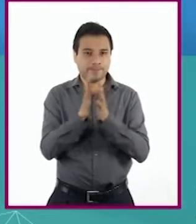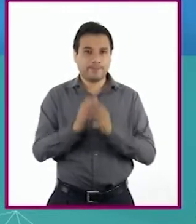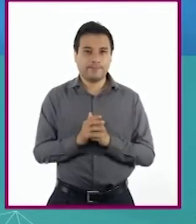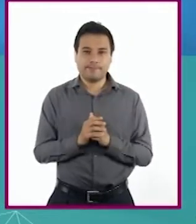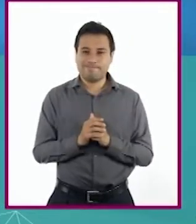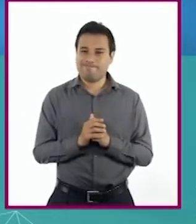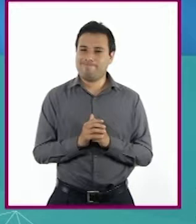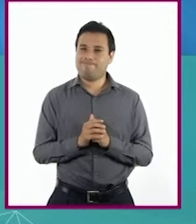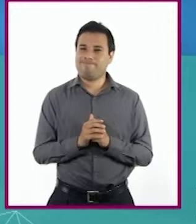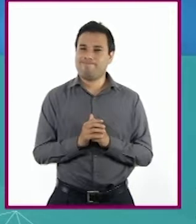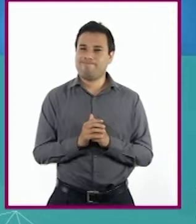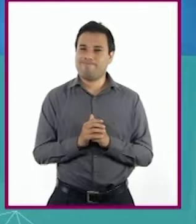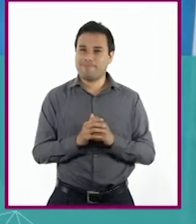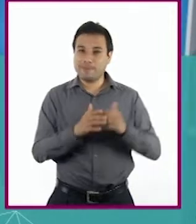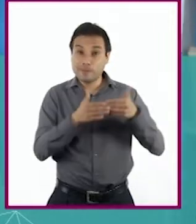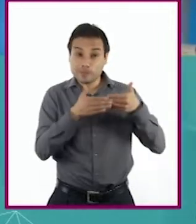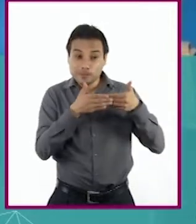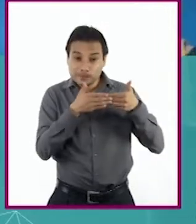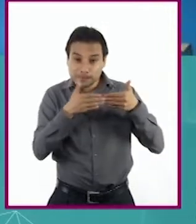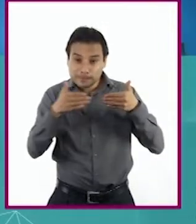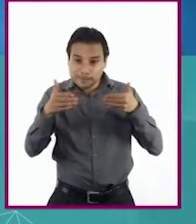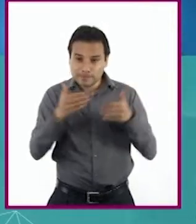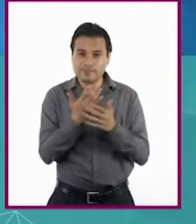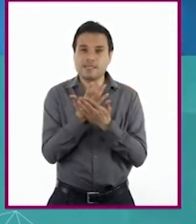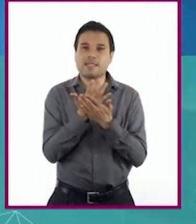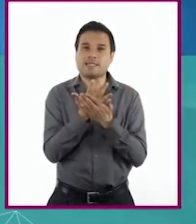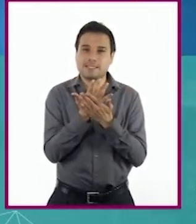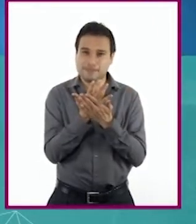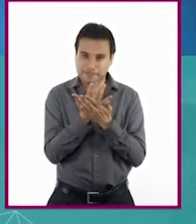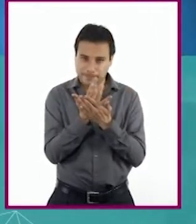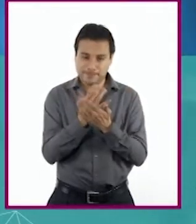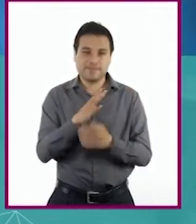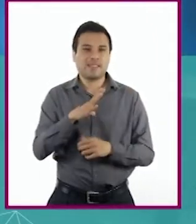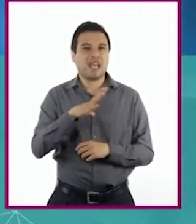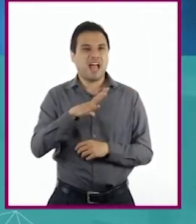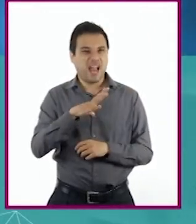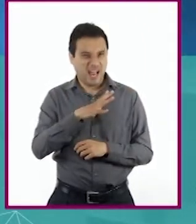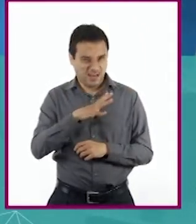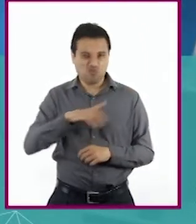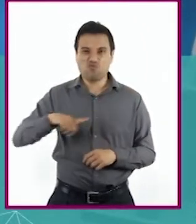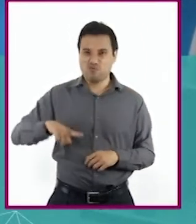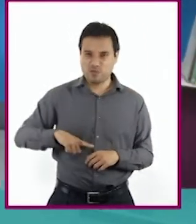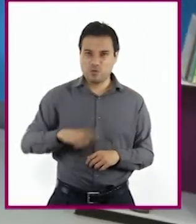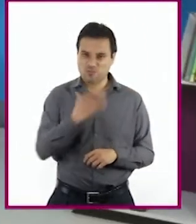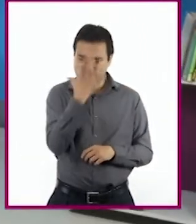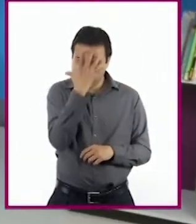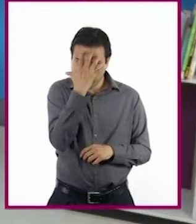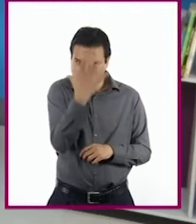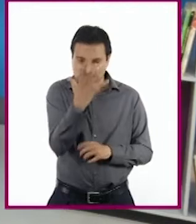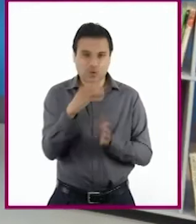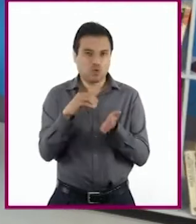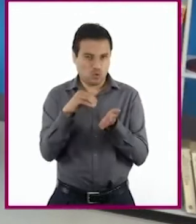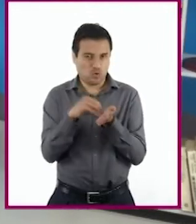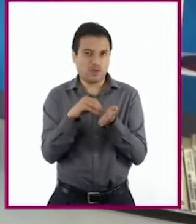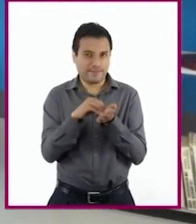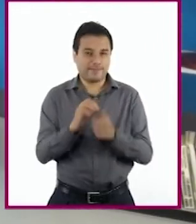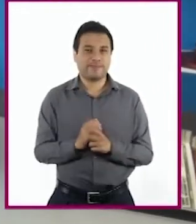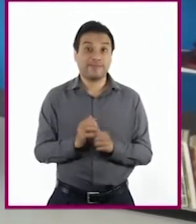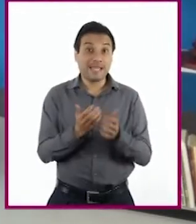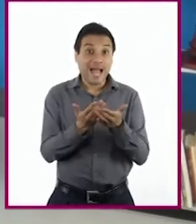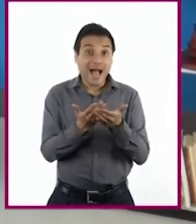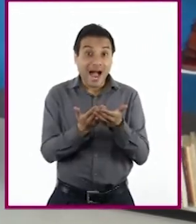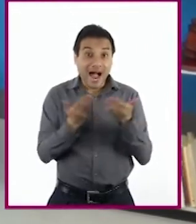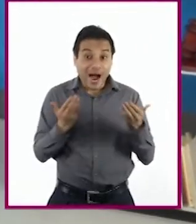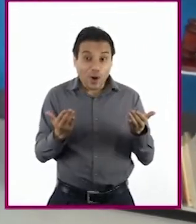Aunque aún después de eso pasamos varias décadas con prácticas autoritarias en el gobierno. Hoy podemos decir